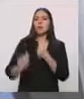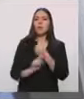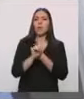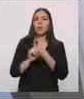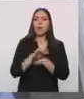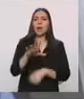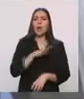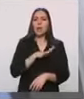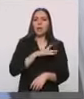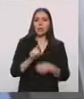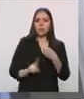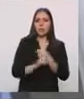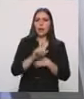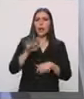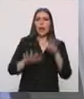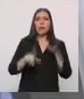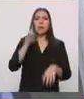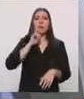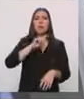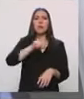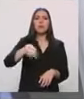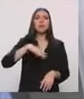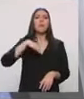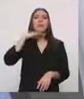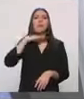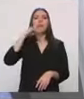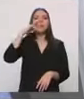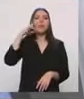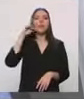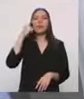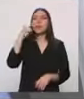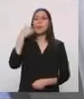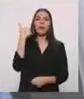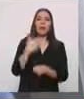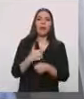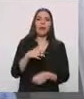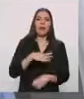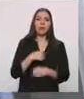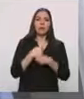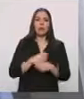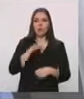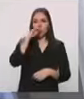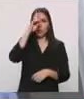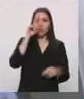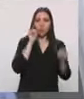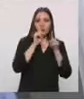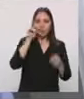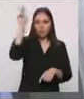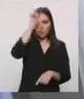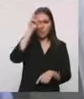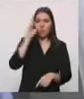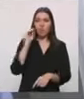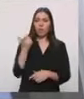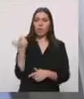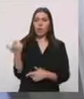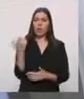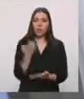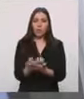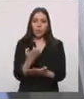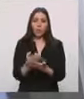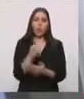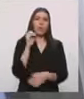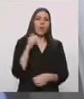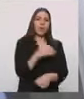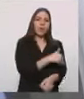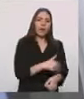que muchas veces las mujeres mismas no se dan cuenta que son objeto de violencia, claro. Violencia psicológica, violencia monetaria, violencia familiar,